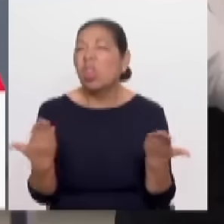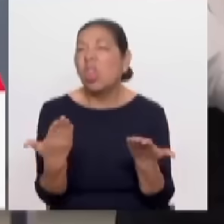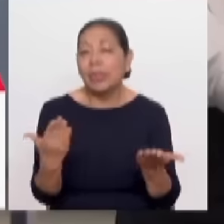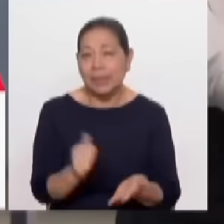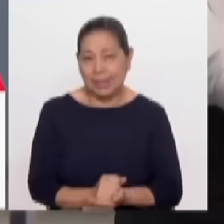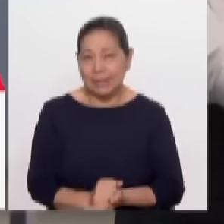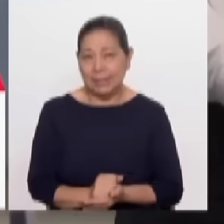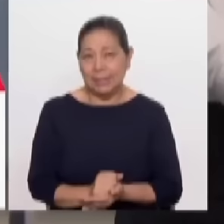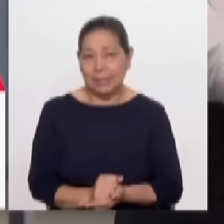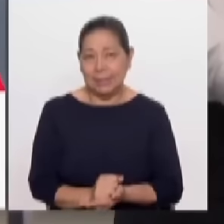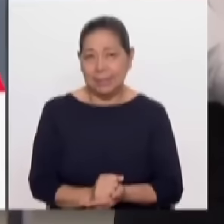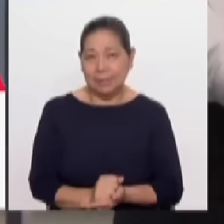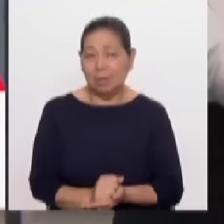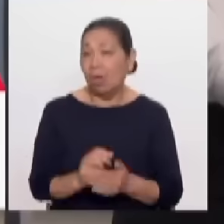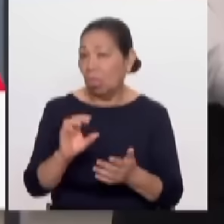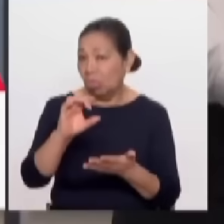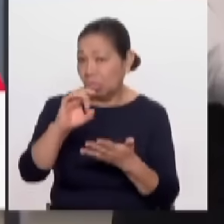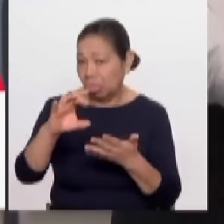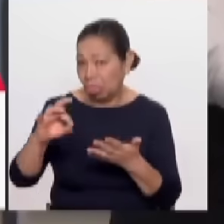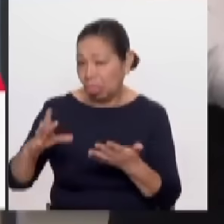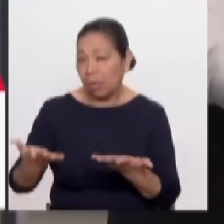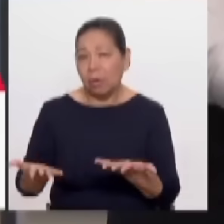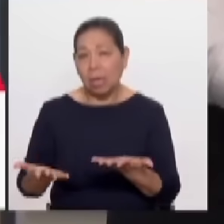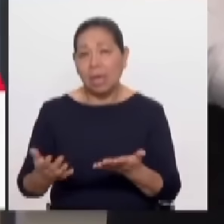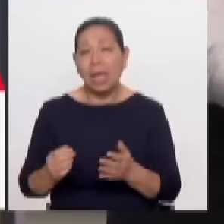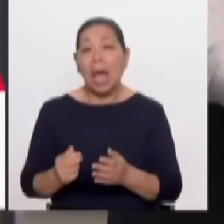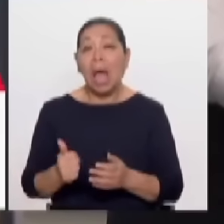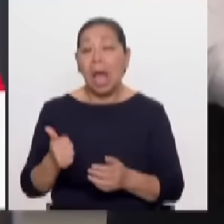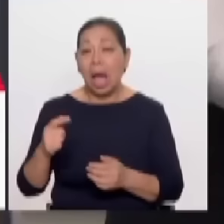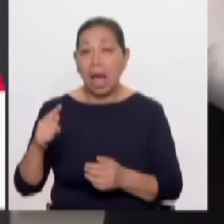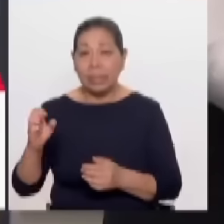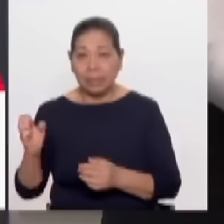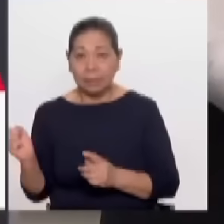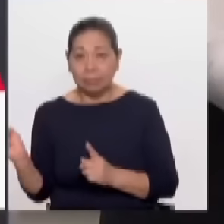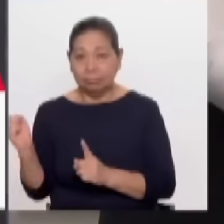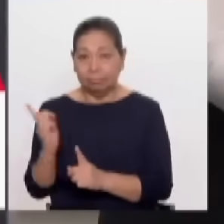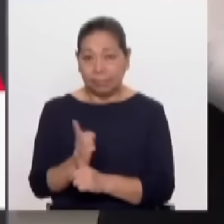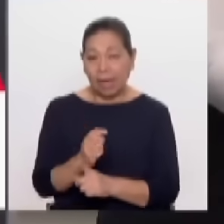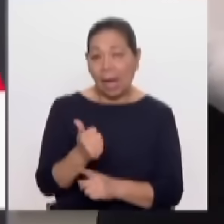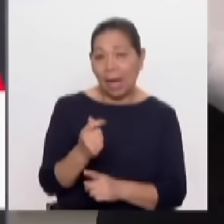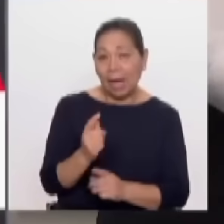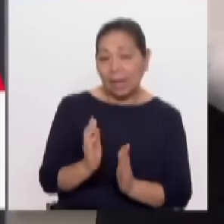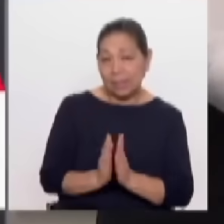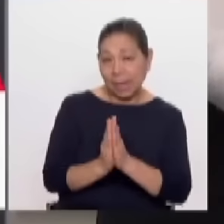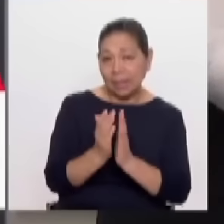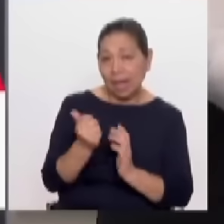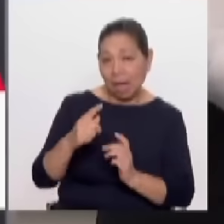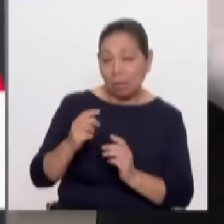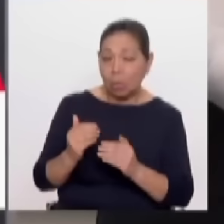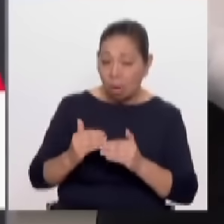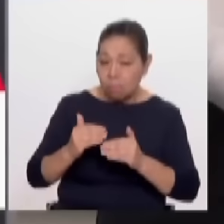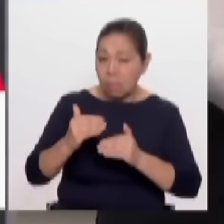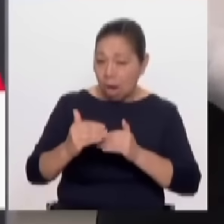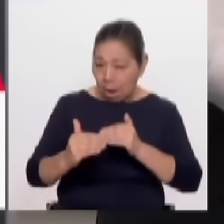ubicadas en los distritos de Ate y Santa Anita. Y seguiremos